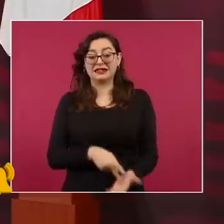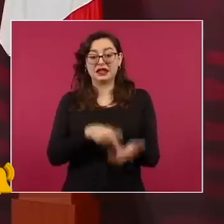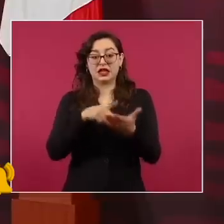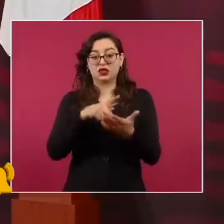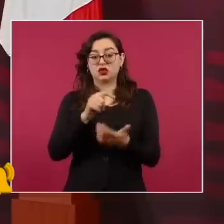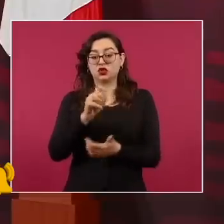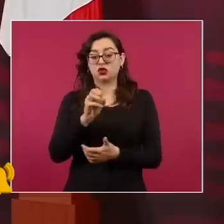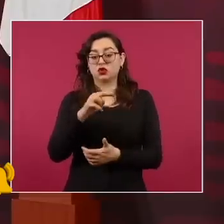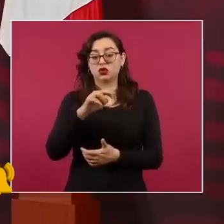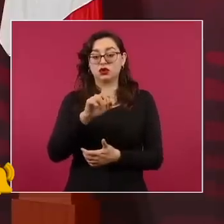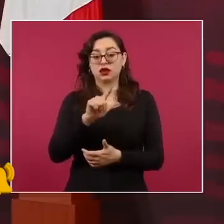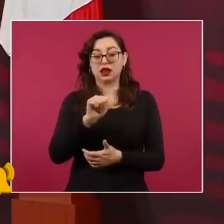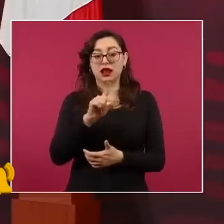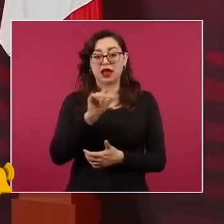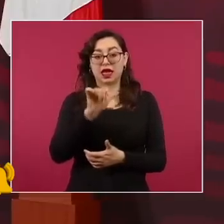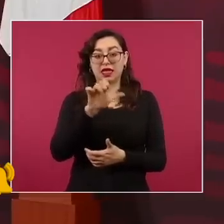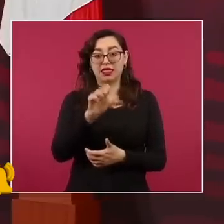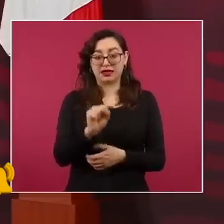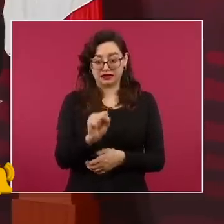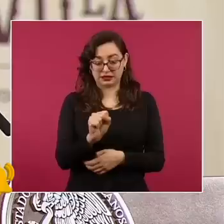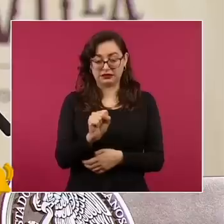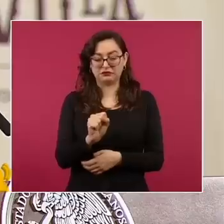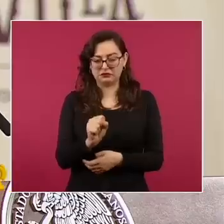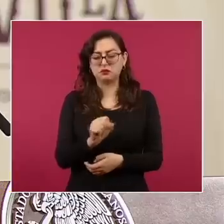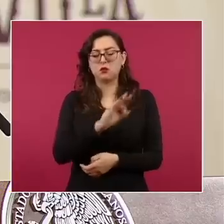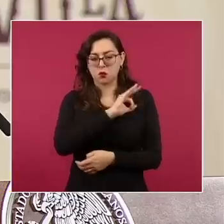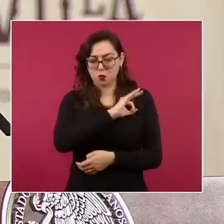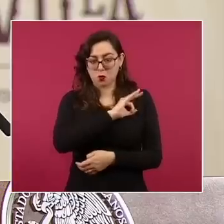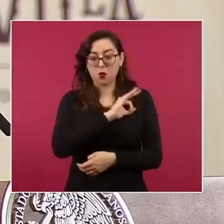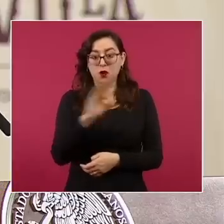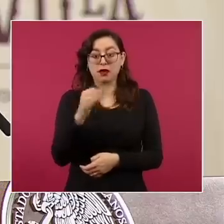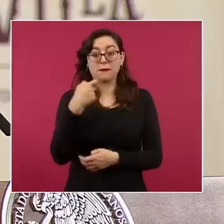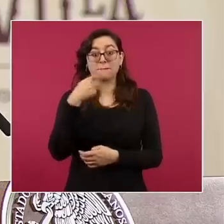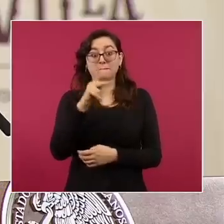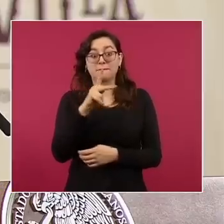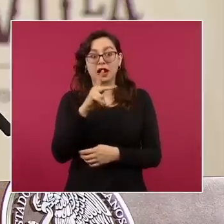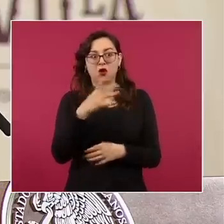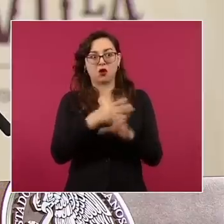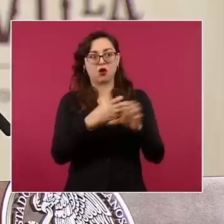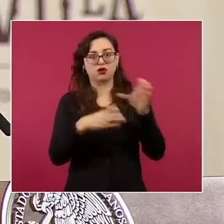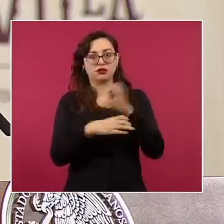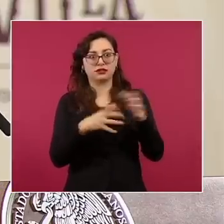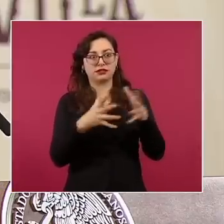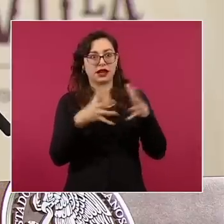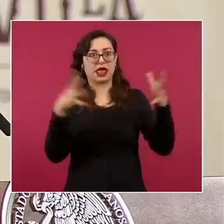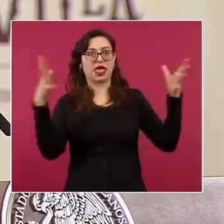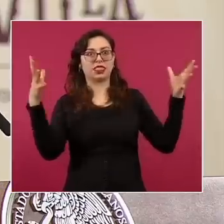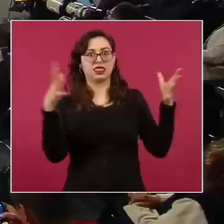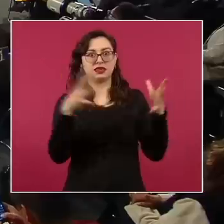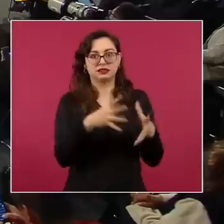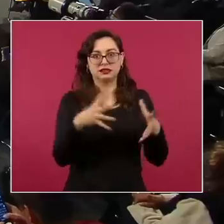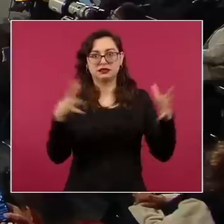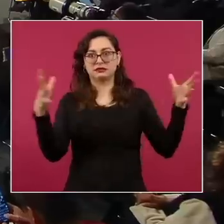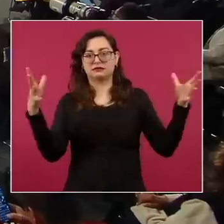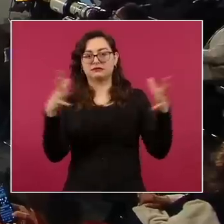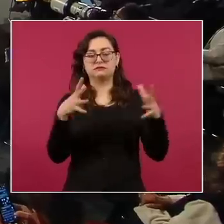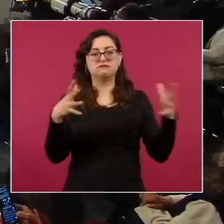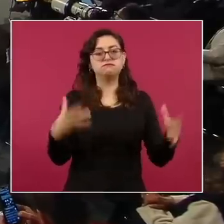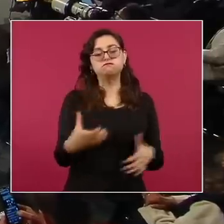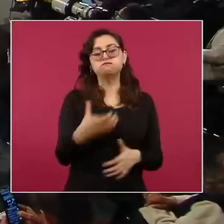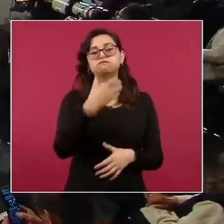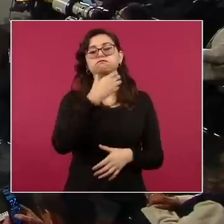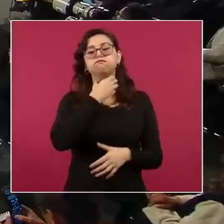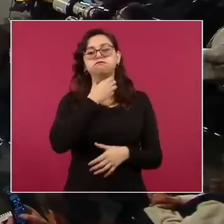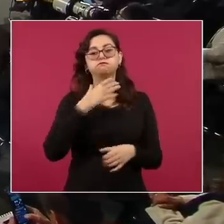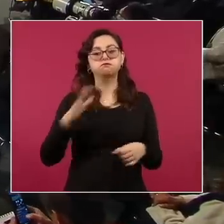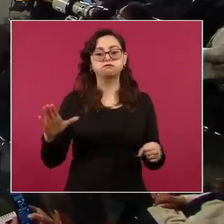el material la empresa va a ir estableciendo hasta qué momento ya